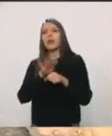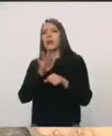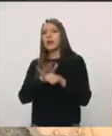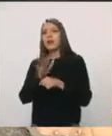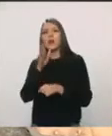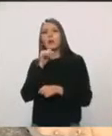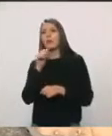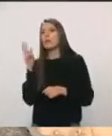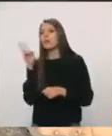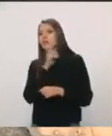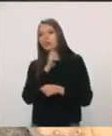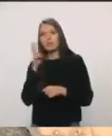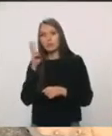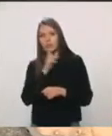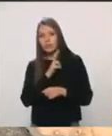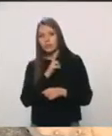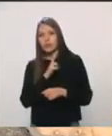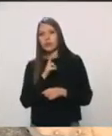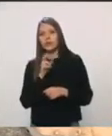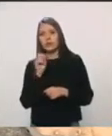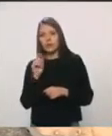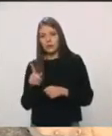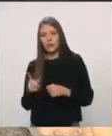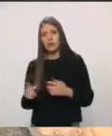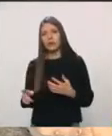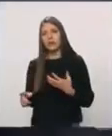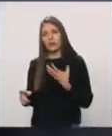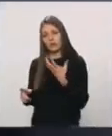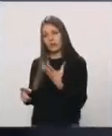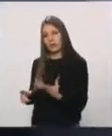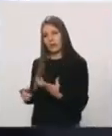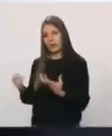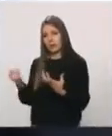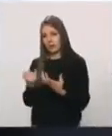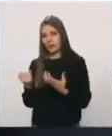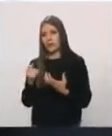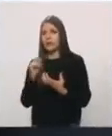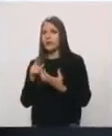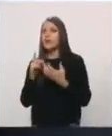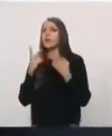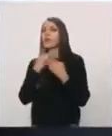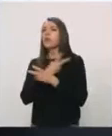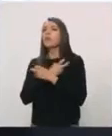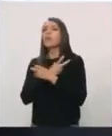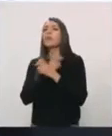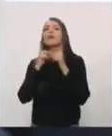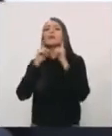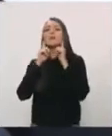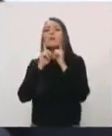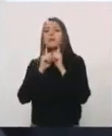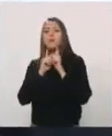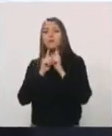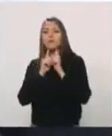la necesidad de arrojar el objeto, lo tomamos en esta posición, ¿no? Dices, de los huesitos que están en su mejilla.